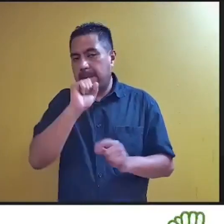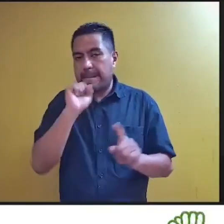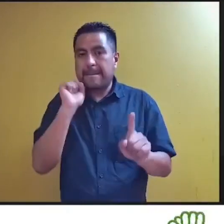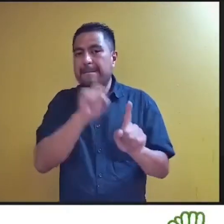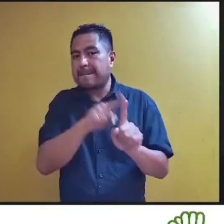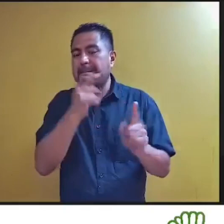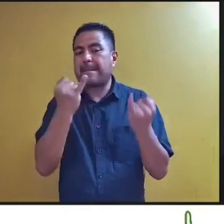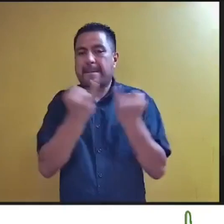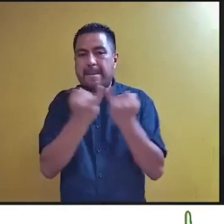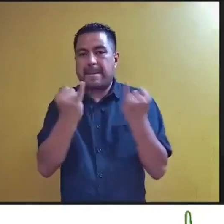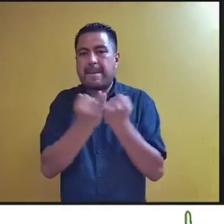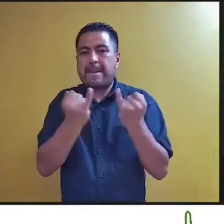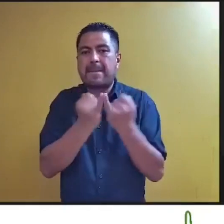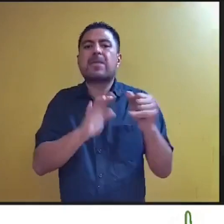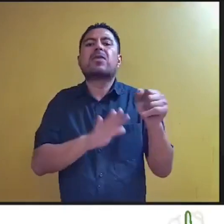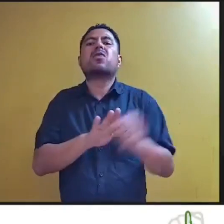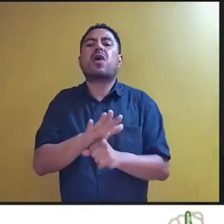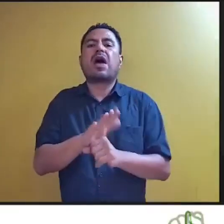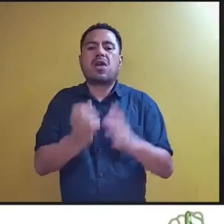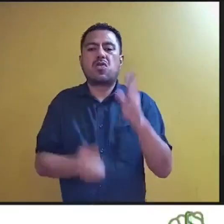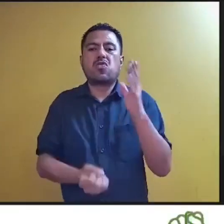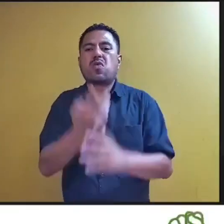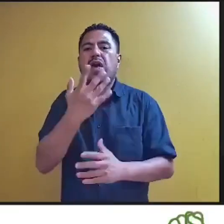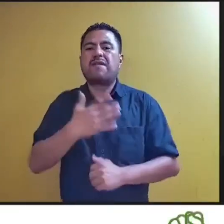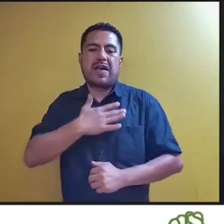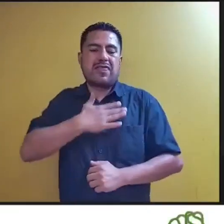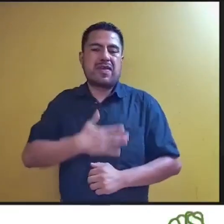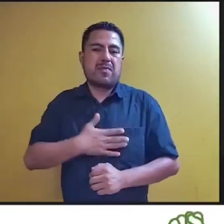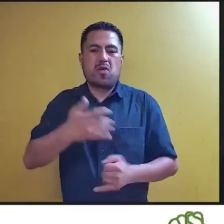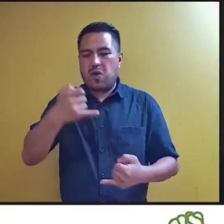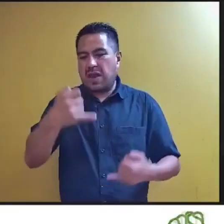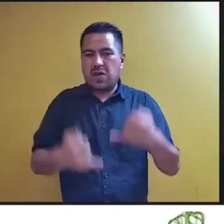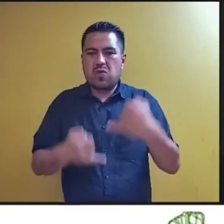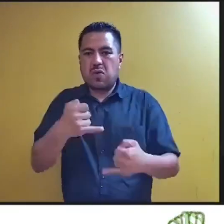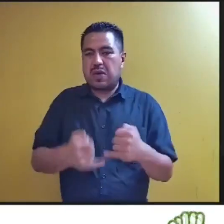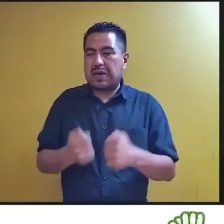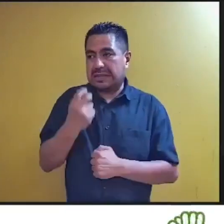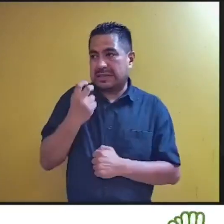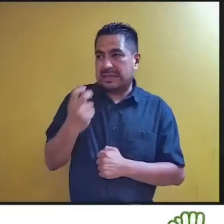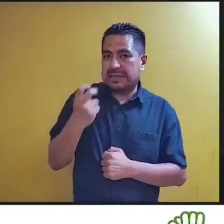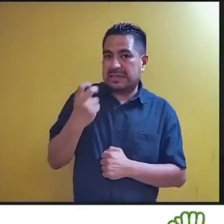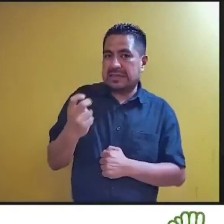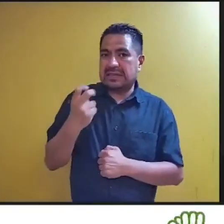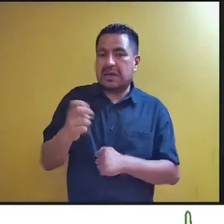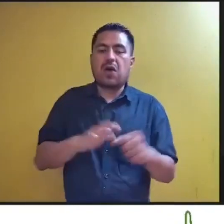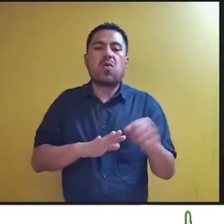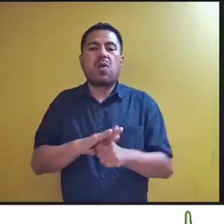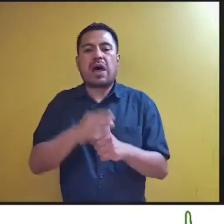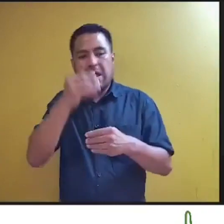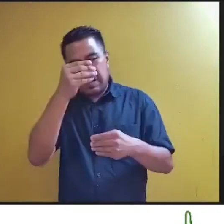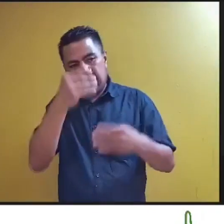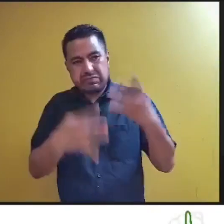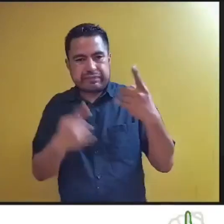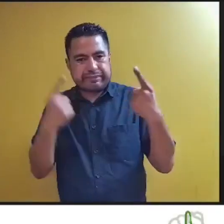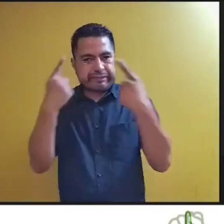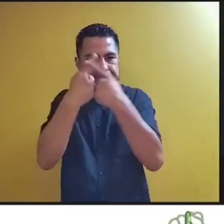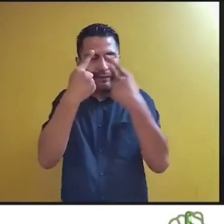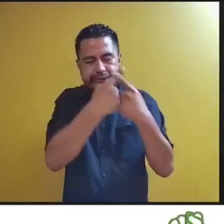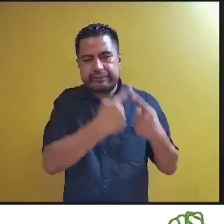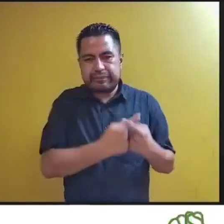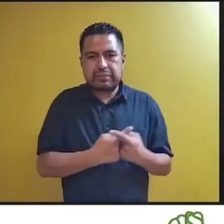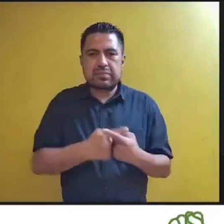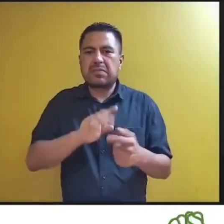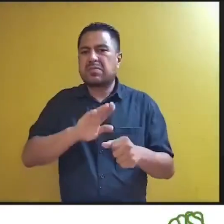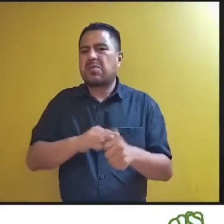de la nueva democracia jurídica es eso, precisamente los puntos controversiales